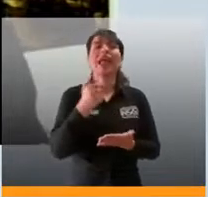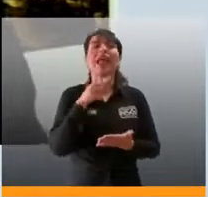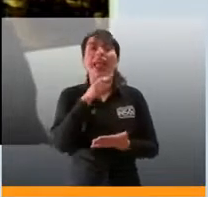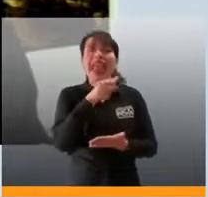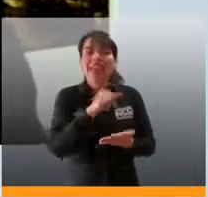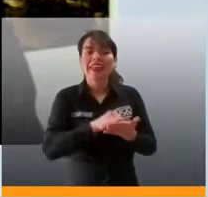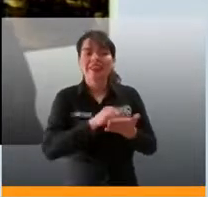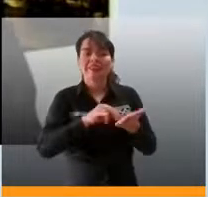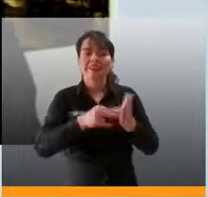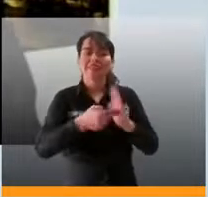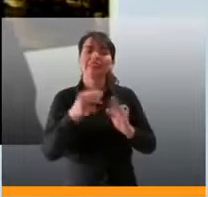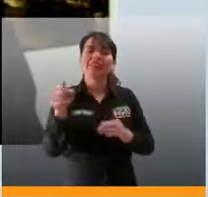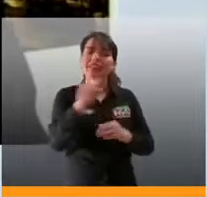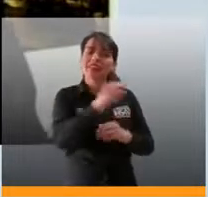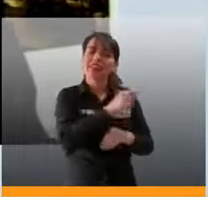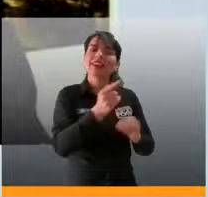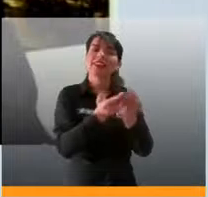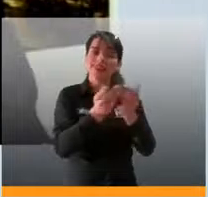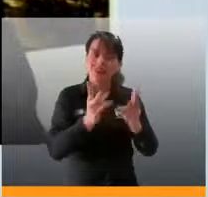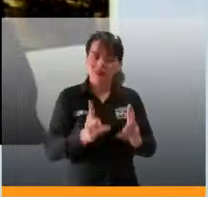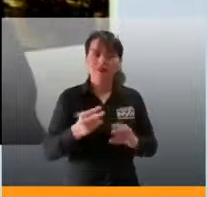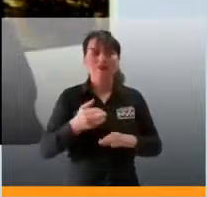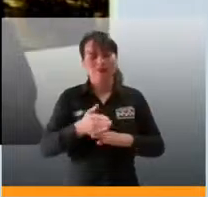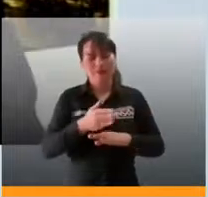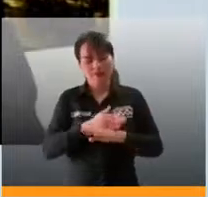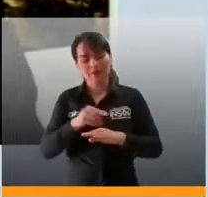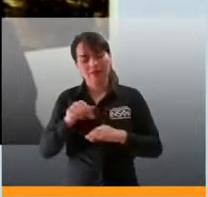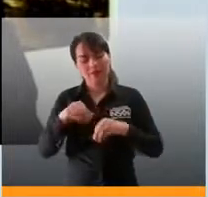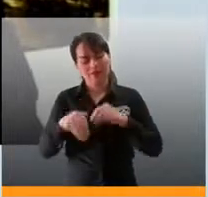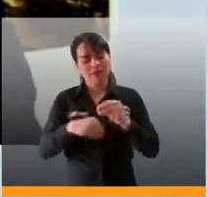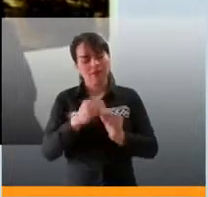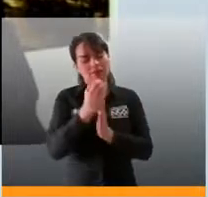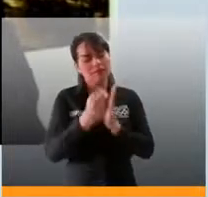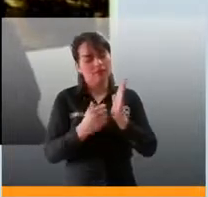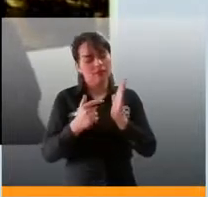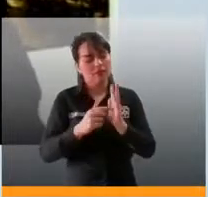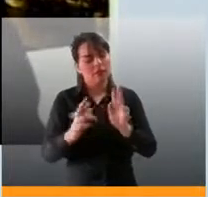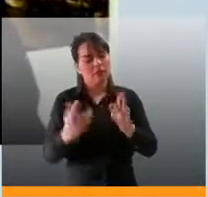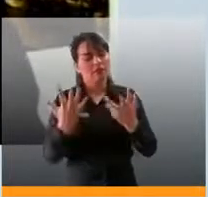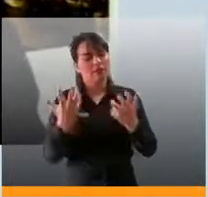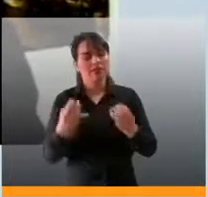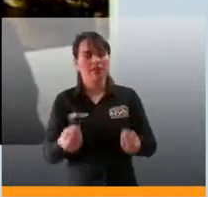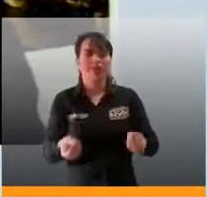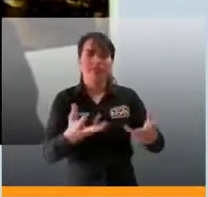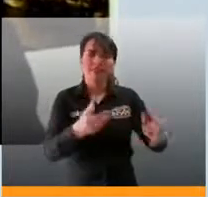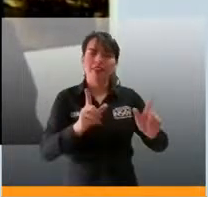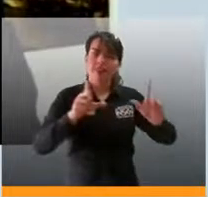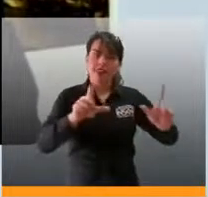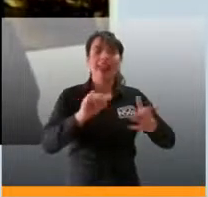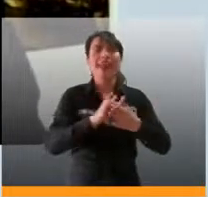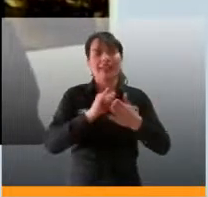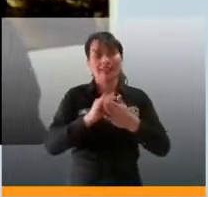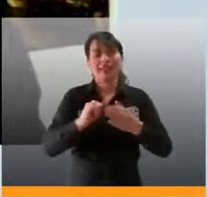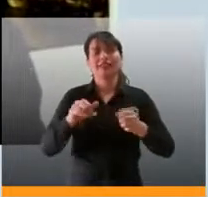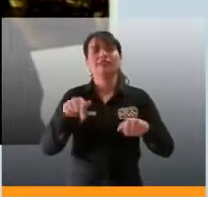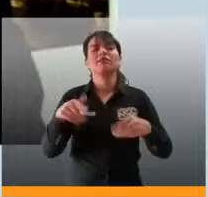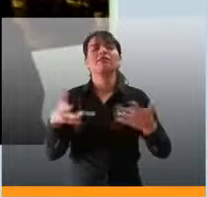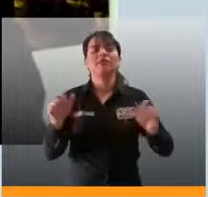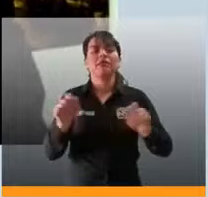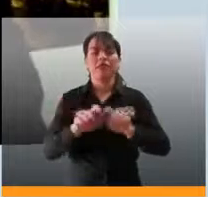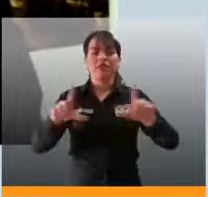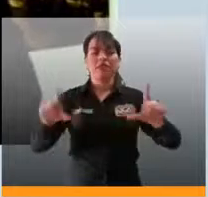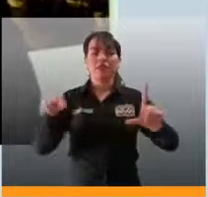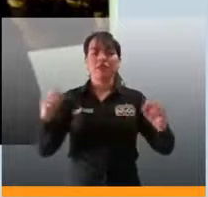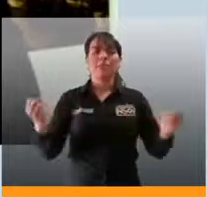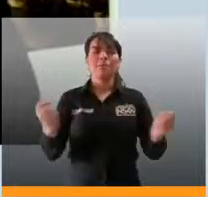nosotros construimos ahí en ese currículo, era llegar a su ceremonia de grados y nosotros hicimos transmisión en directo desde el campus,